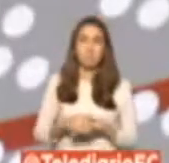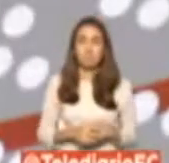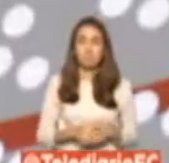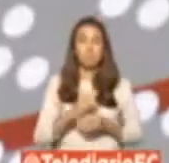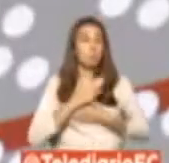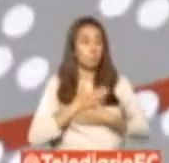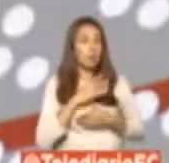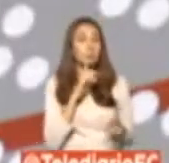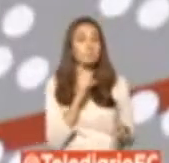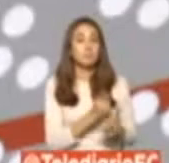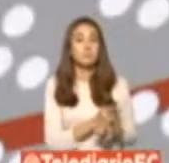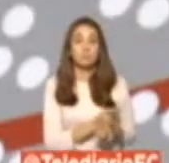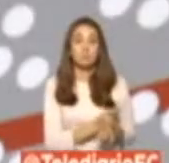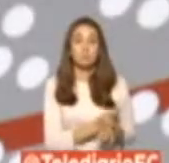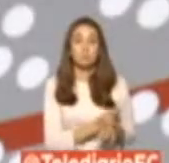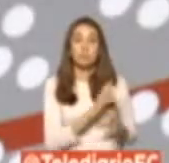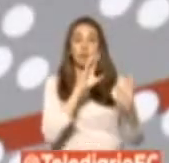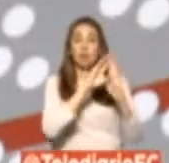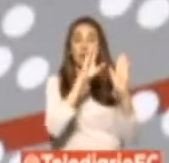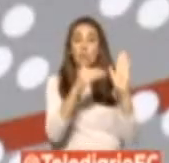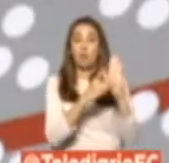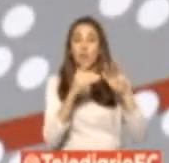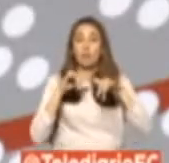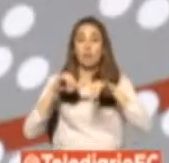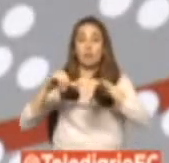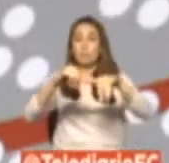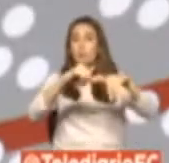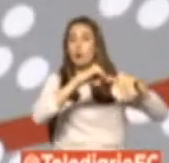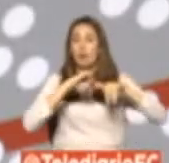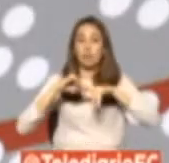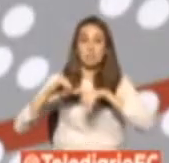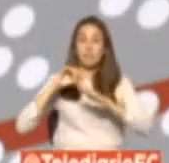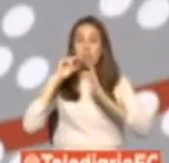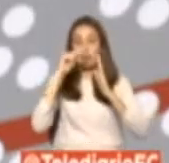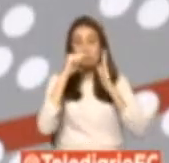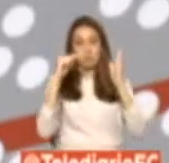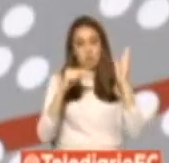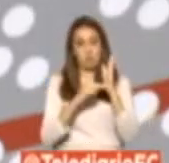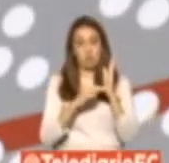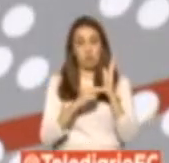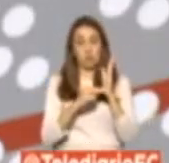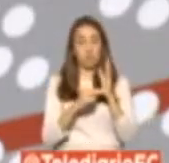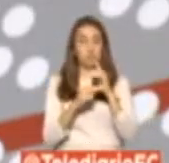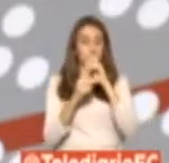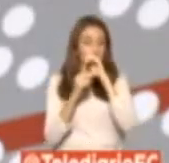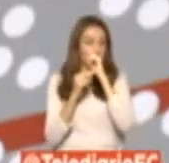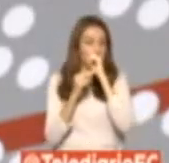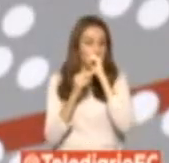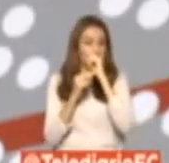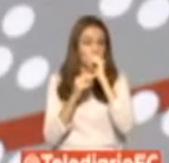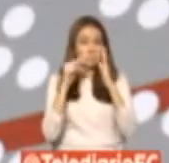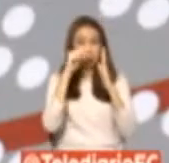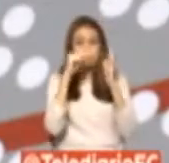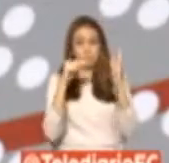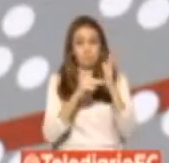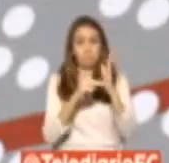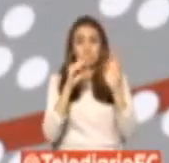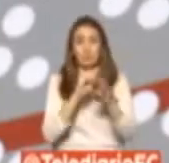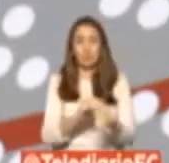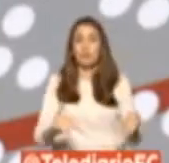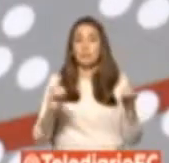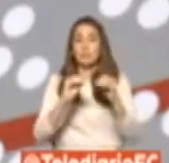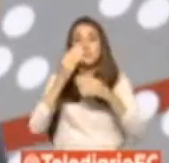Para mí sí, porque el código de la democracia y la normativa que regula la participación de los